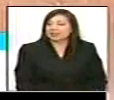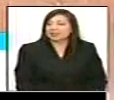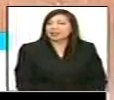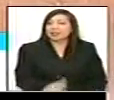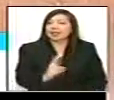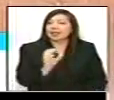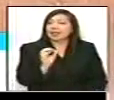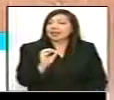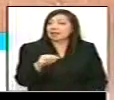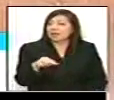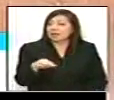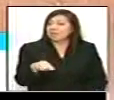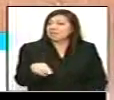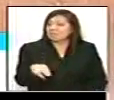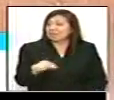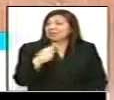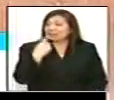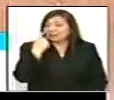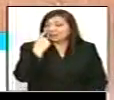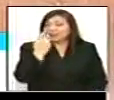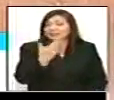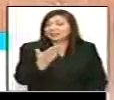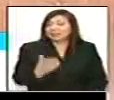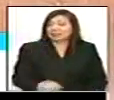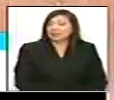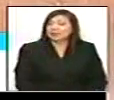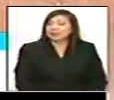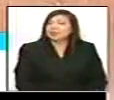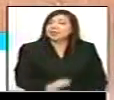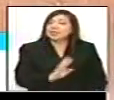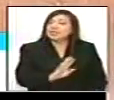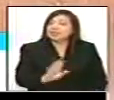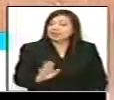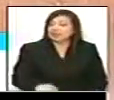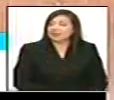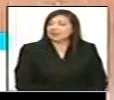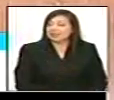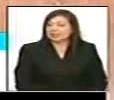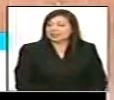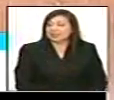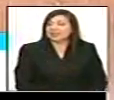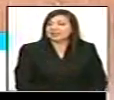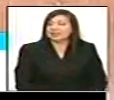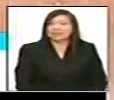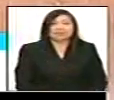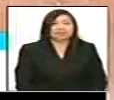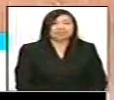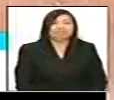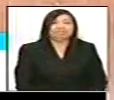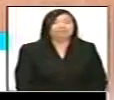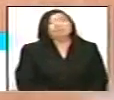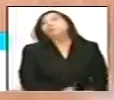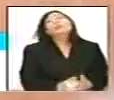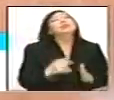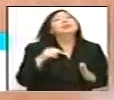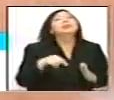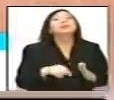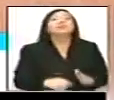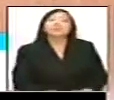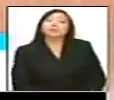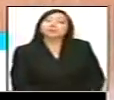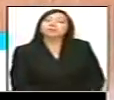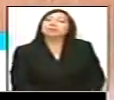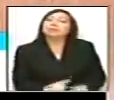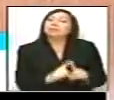Román, y que justamente también es conocimiento de su conocimiento de usted, señora congresista. Entonces, de tal manera que en el fondo es